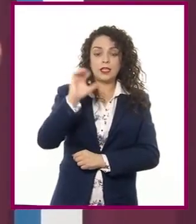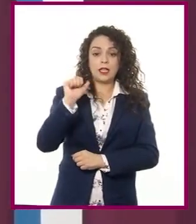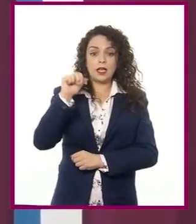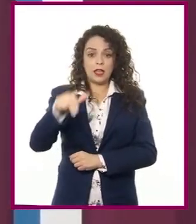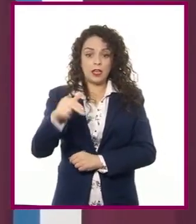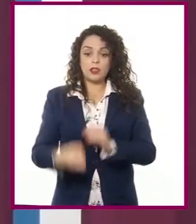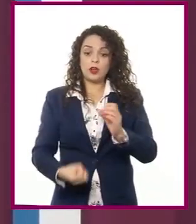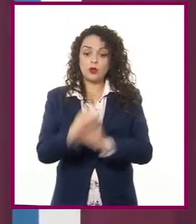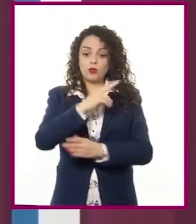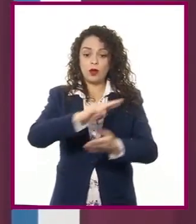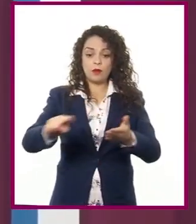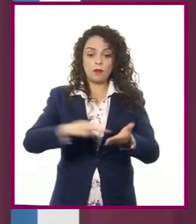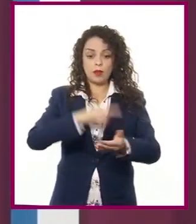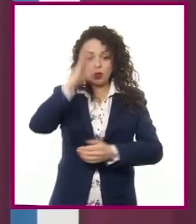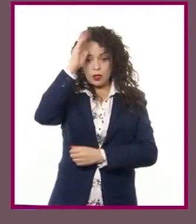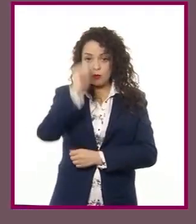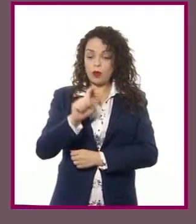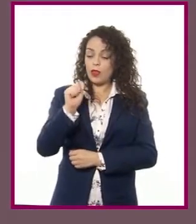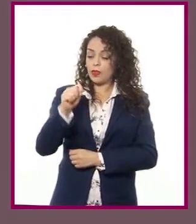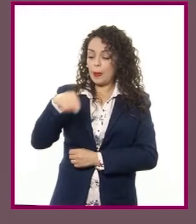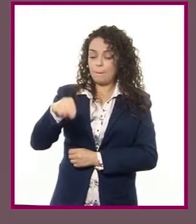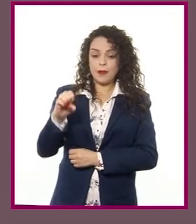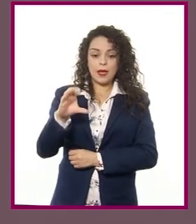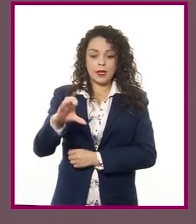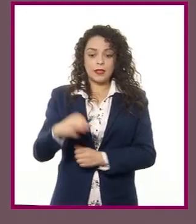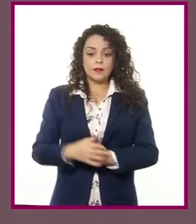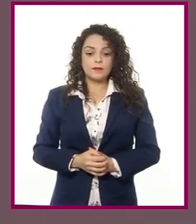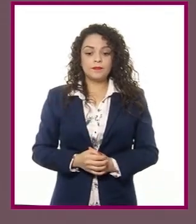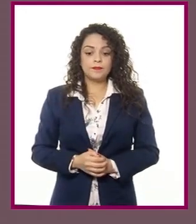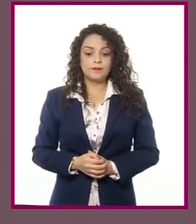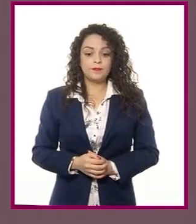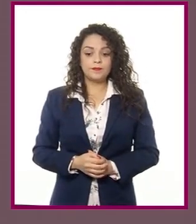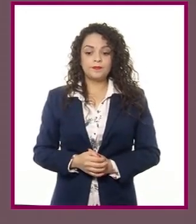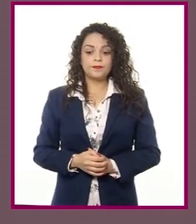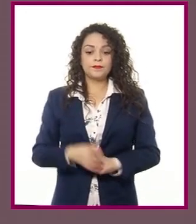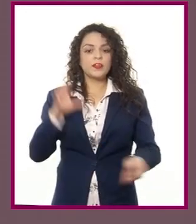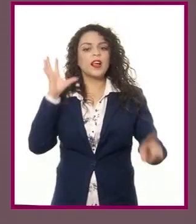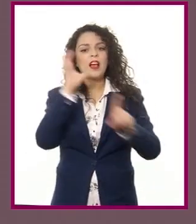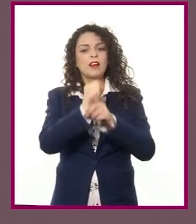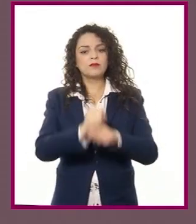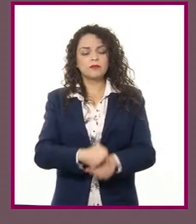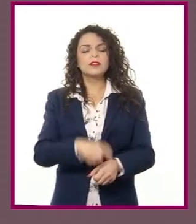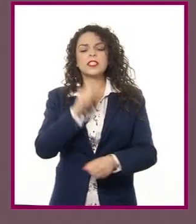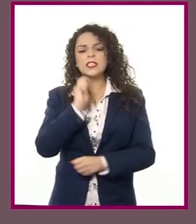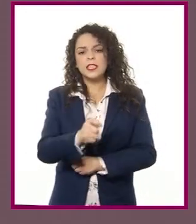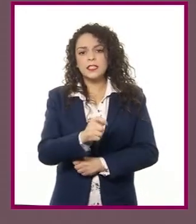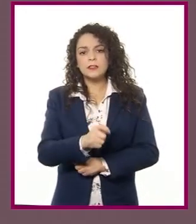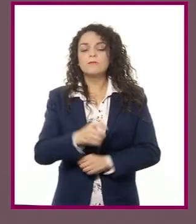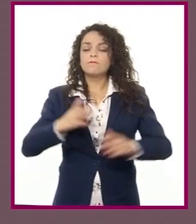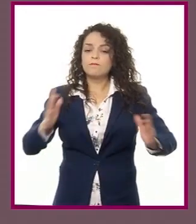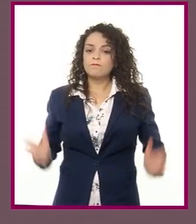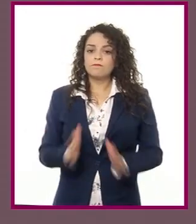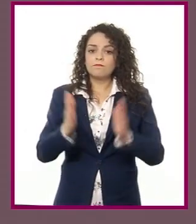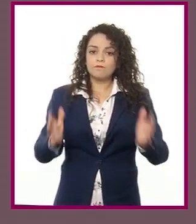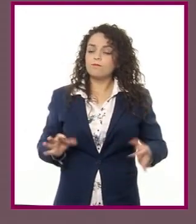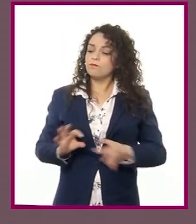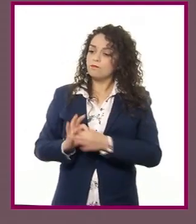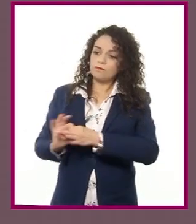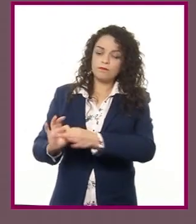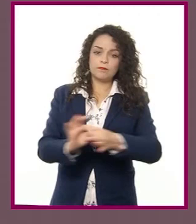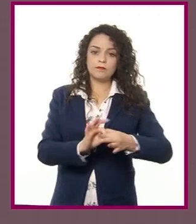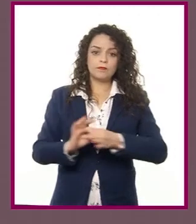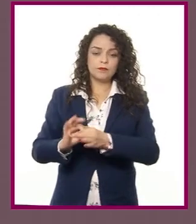nuevo tratado comercial, el TEMEC. El objetivo es promover la cooperación para la consolidación de la economía